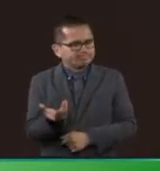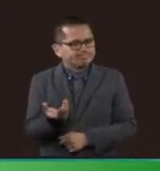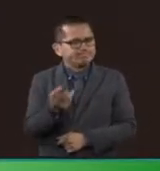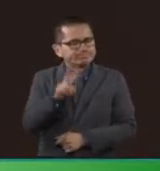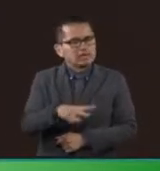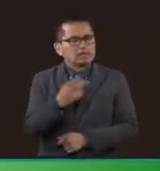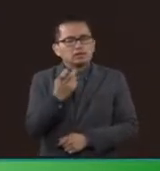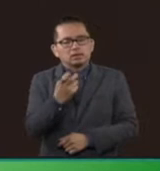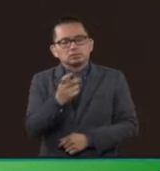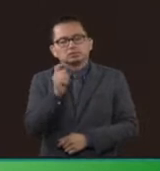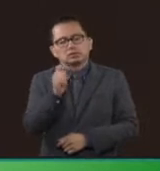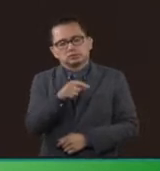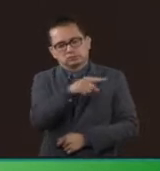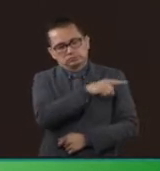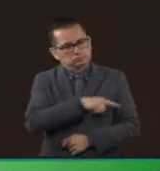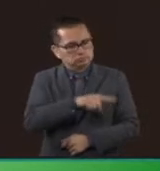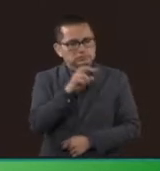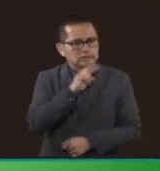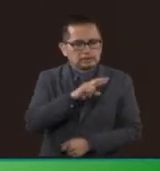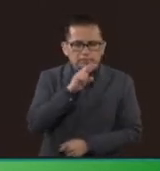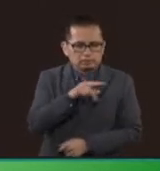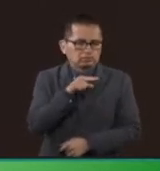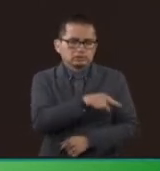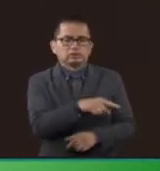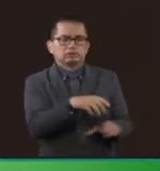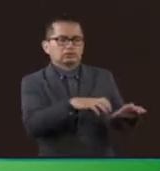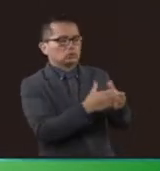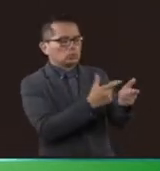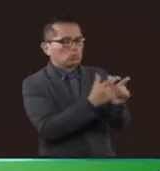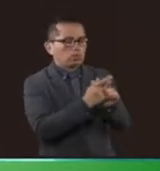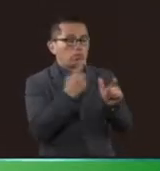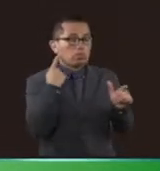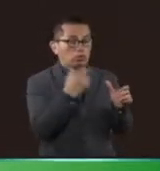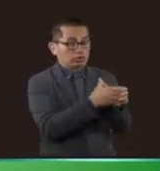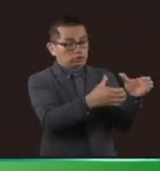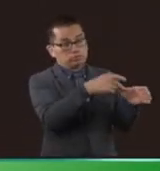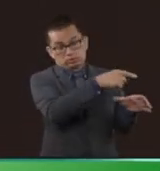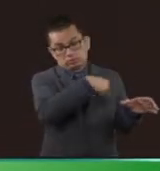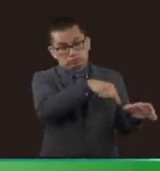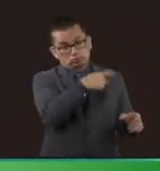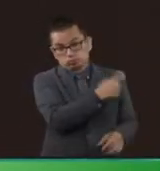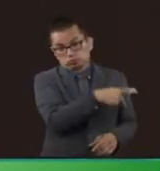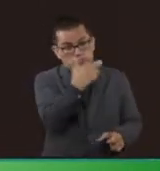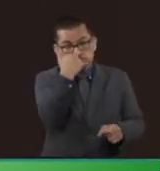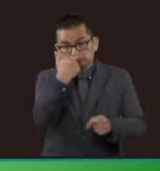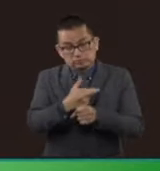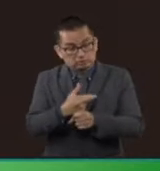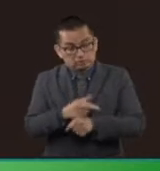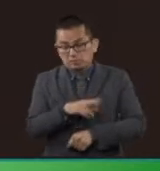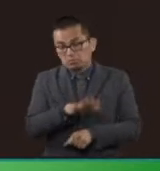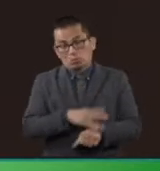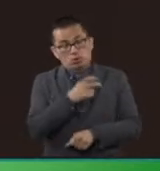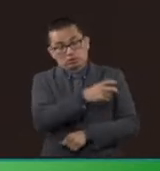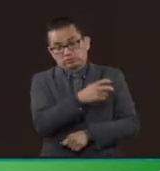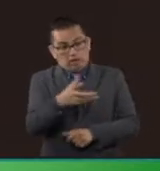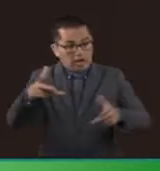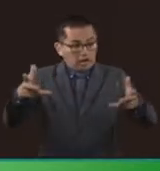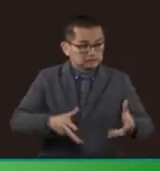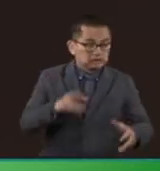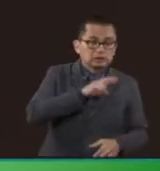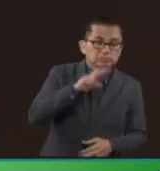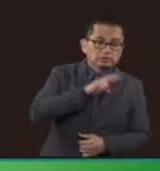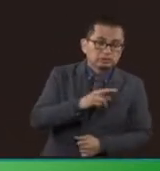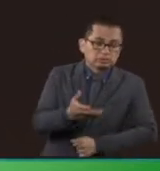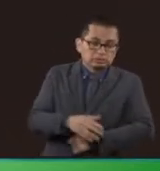prisas que que desde luego la propia mayoría legislativa responsable de promover estas reformas las Ha provocado y pues